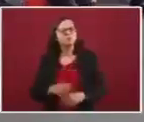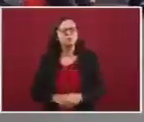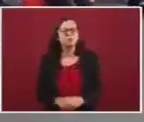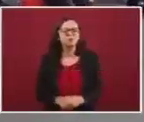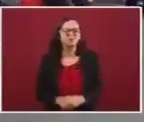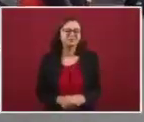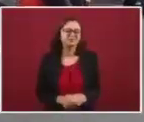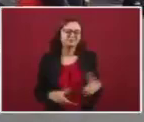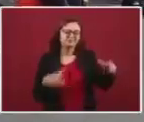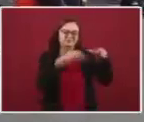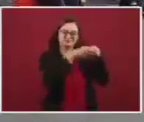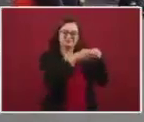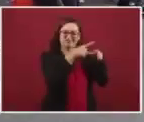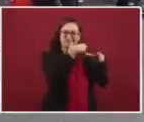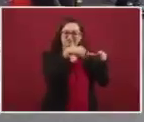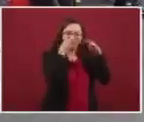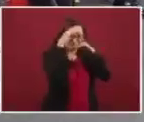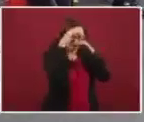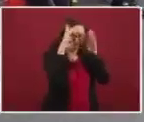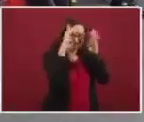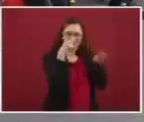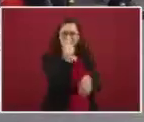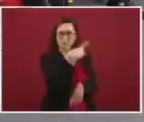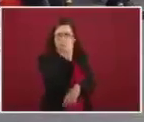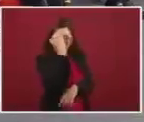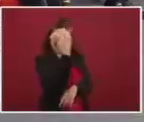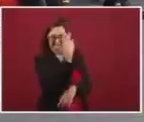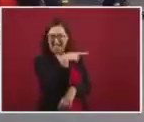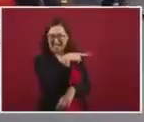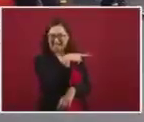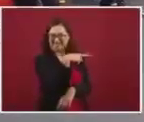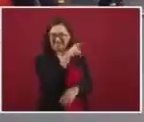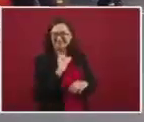Los conservadores. Es que de veras. O sea,